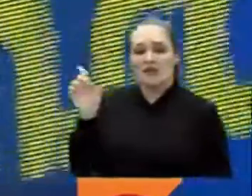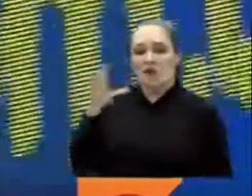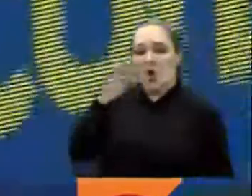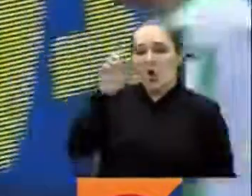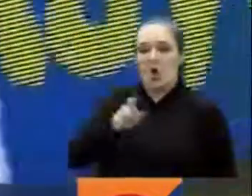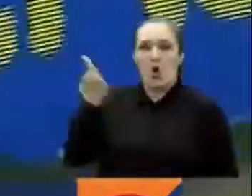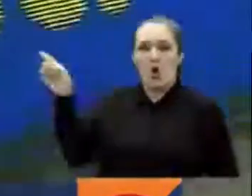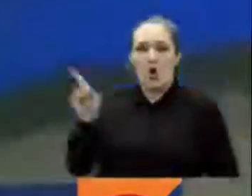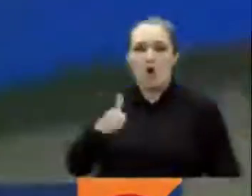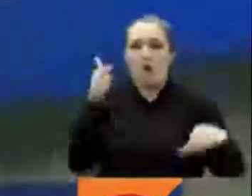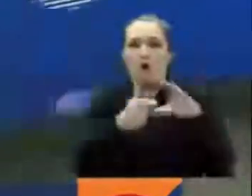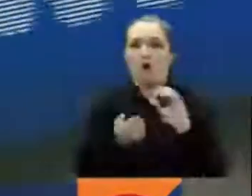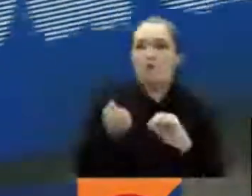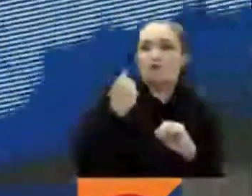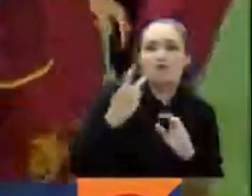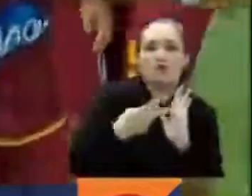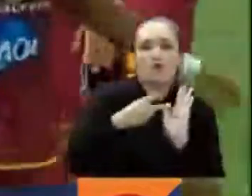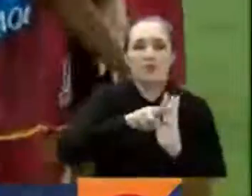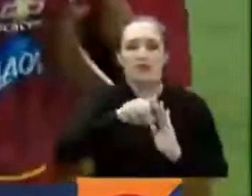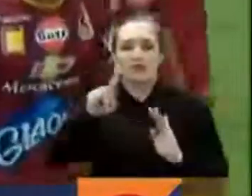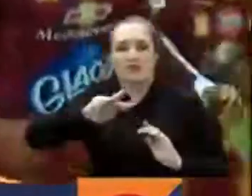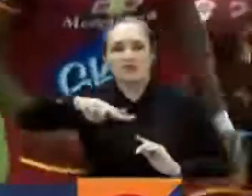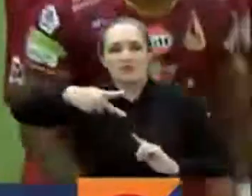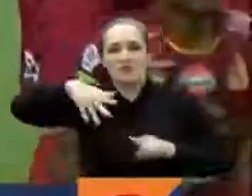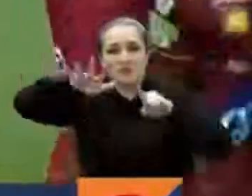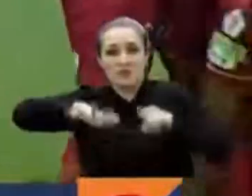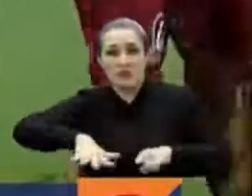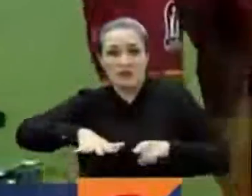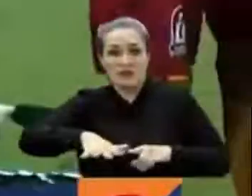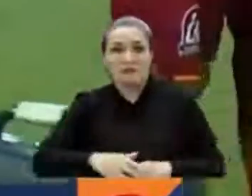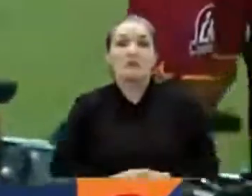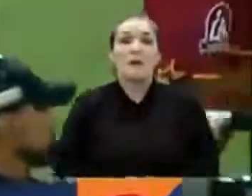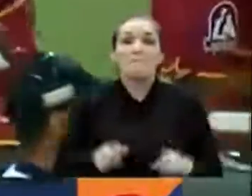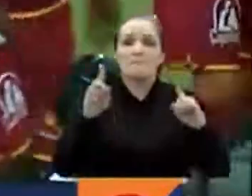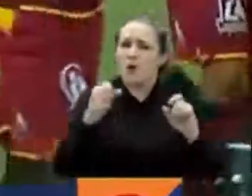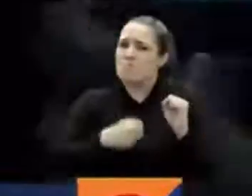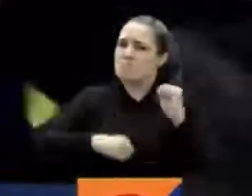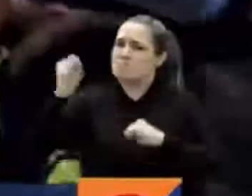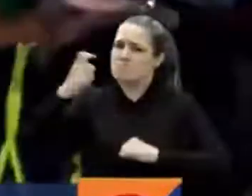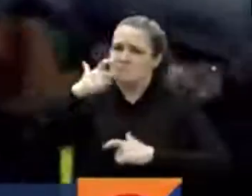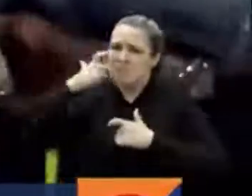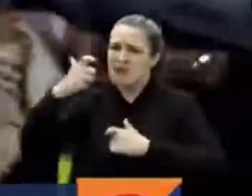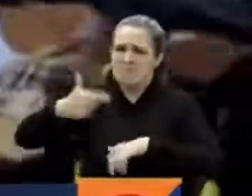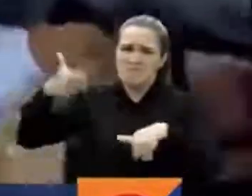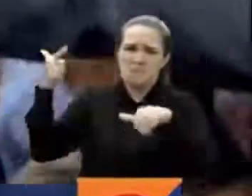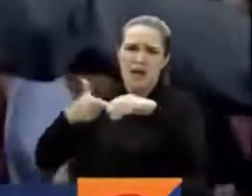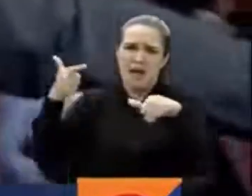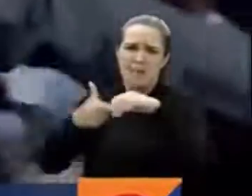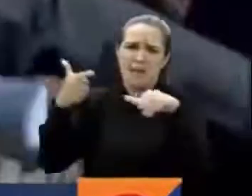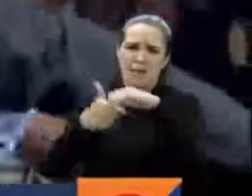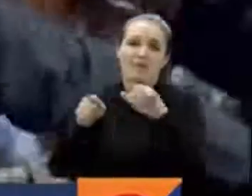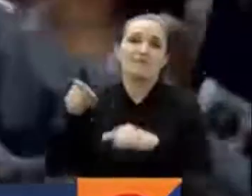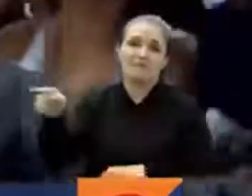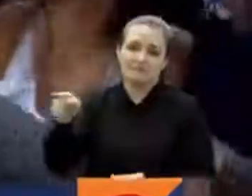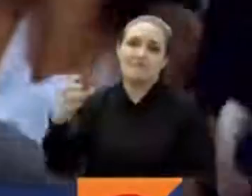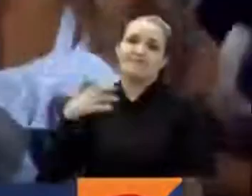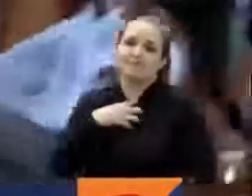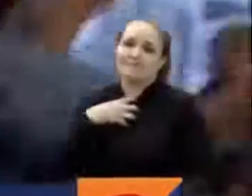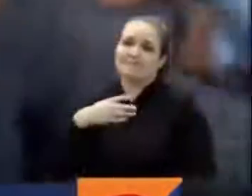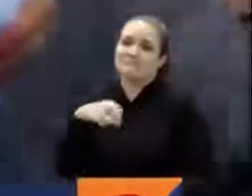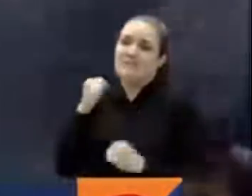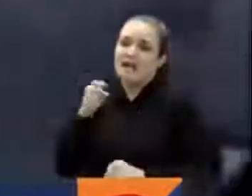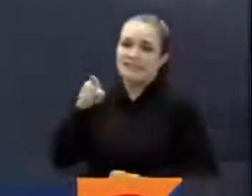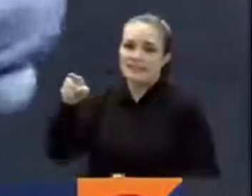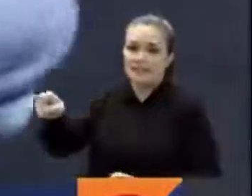inicio del segundo semestre de 2021. Pero el dominio vinotinto prima desde aquel título en el Atanasio Girardot. 8